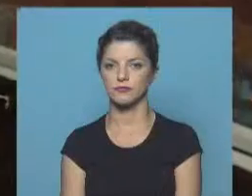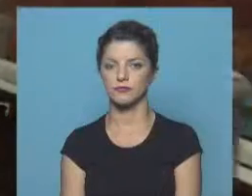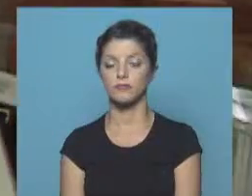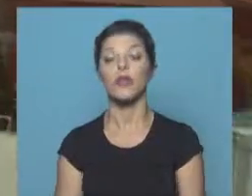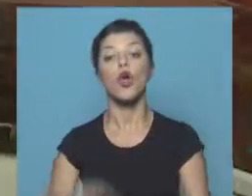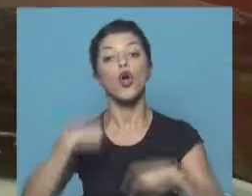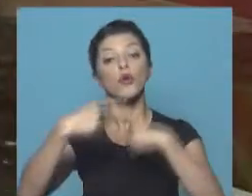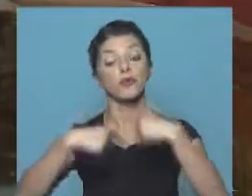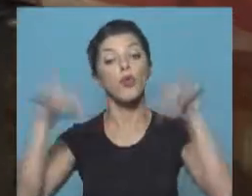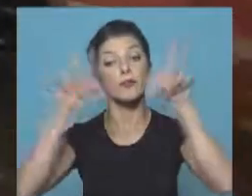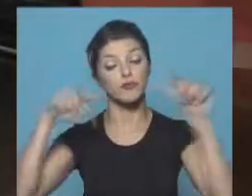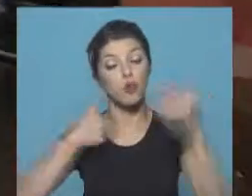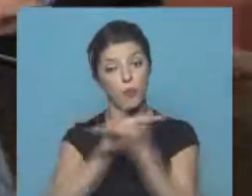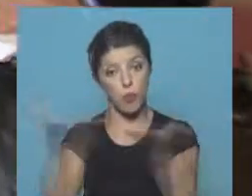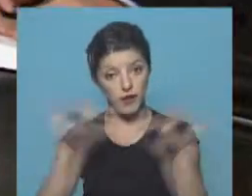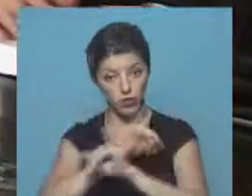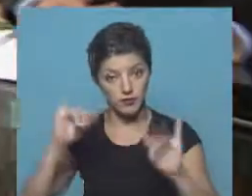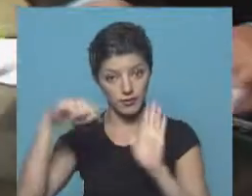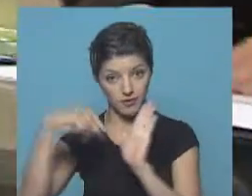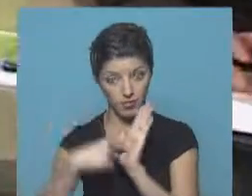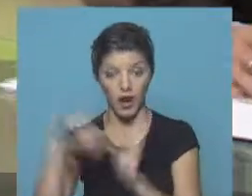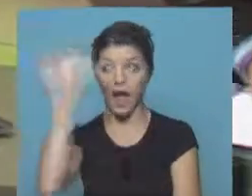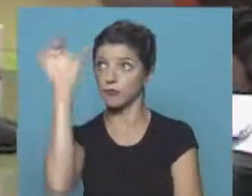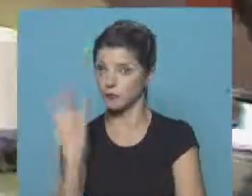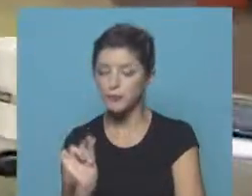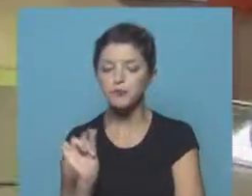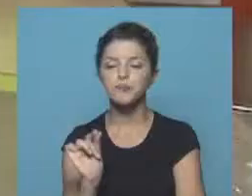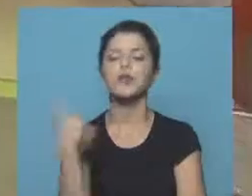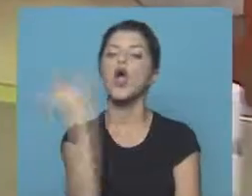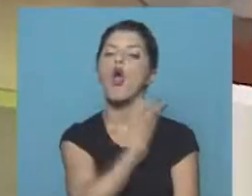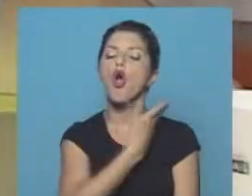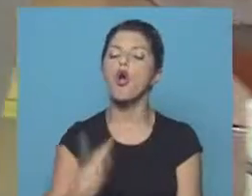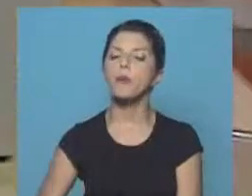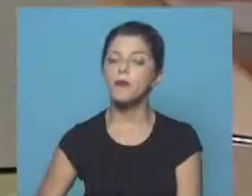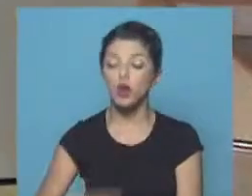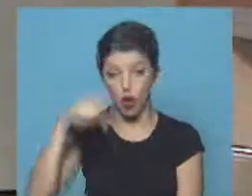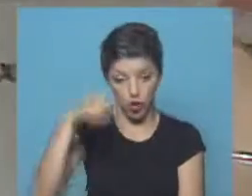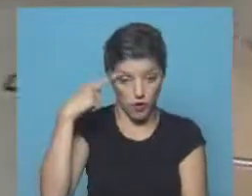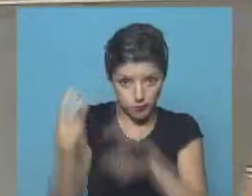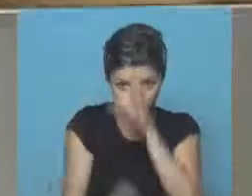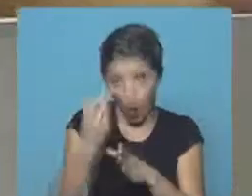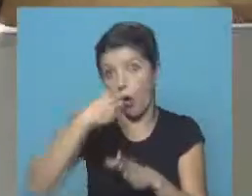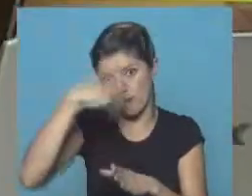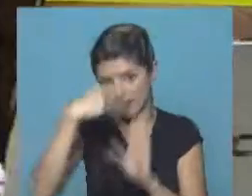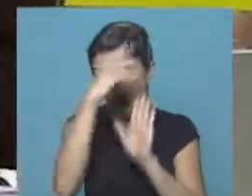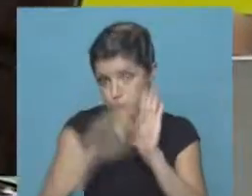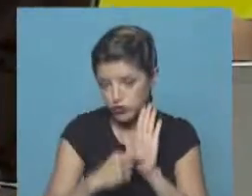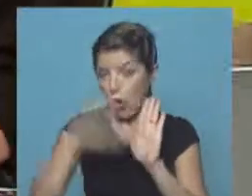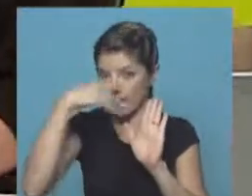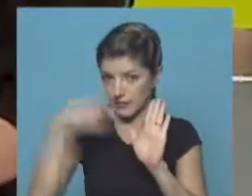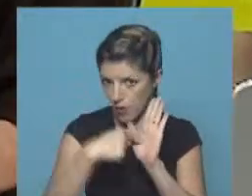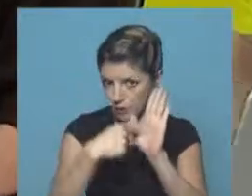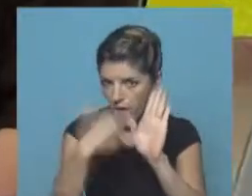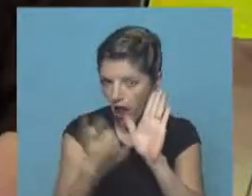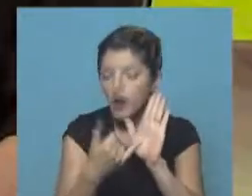Seguimos para todo el país con el noticiero central de la televisión pública argentina y el gobierno creó hoy, oficialmente lo publicó en el boletín oficial, un